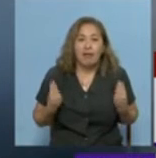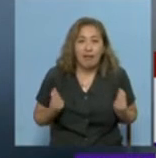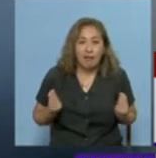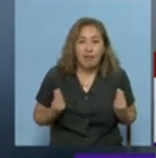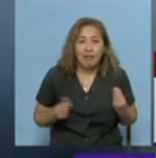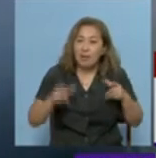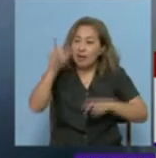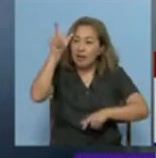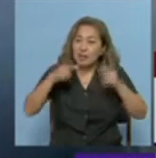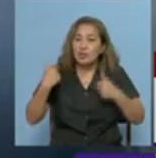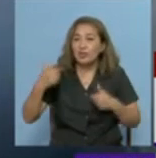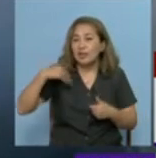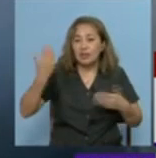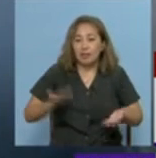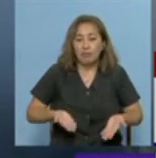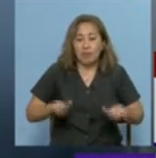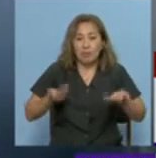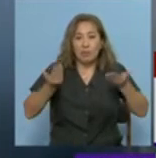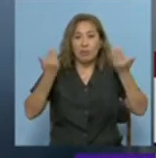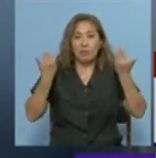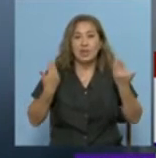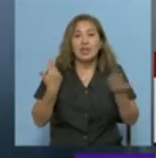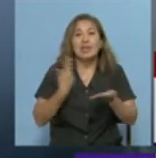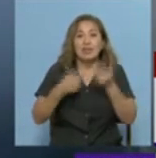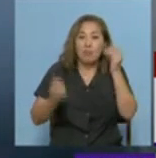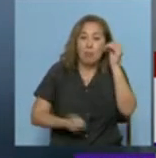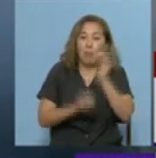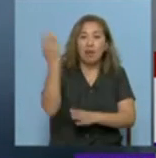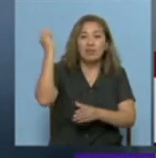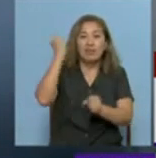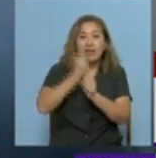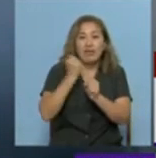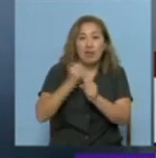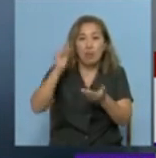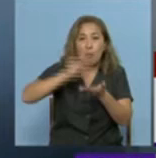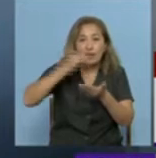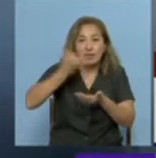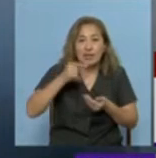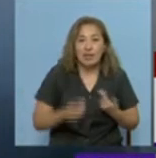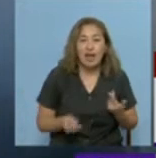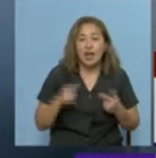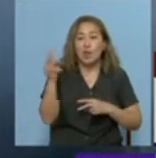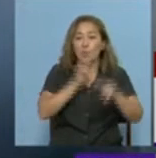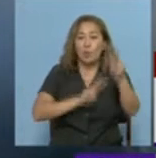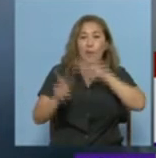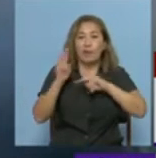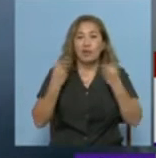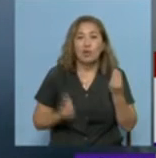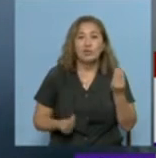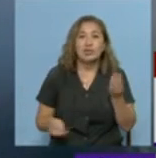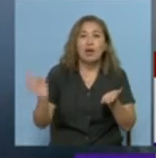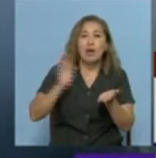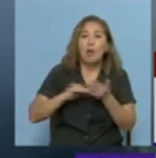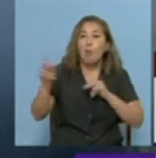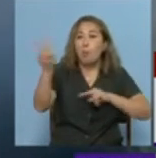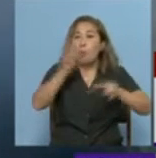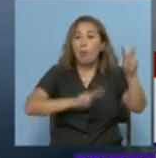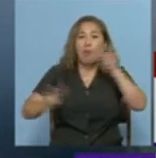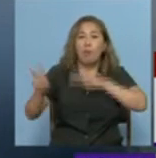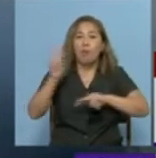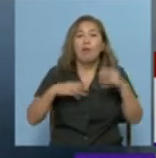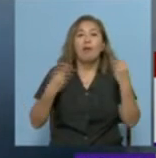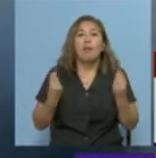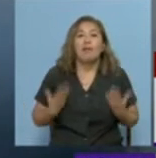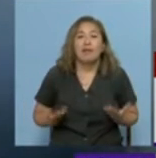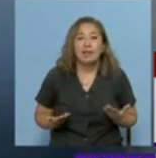para que la Argentina vuelva a crecer y que se generen nuevos puestos de trabajo. Lo que hay que hacer es aumentar la demanda que nos